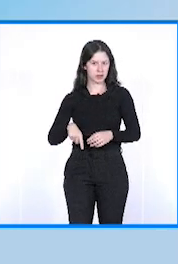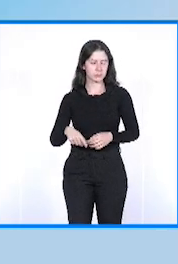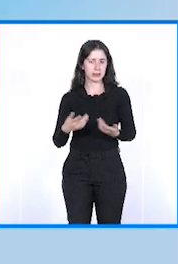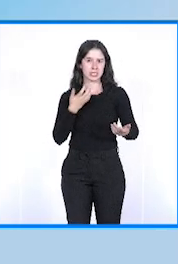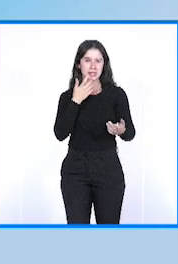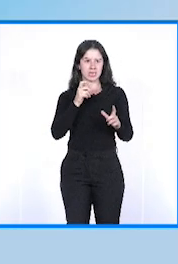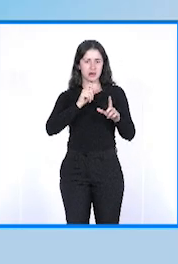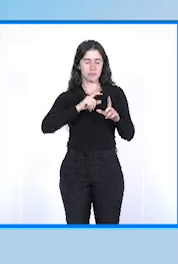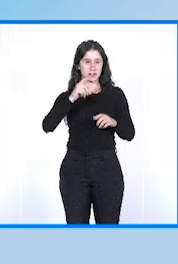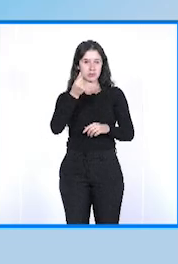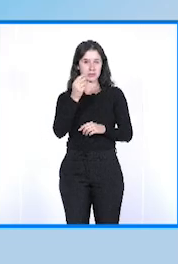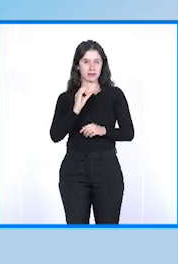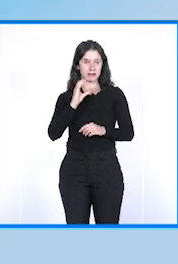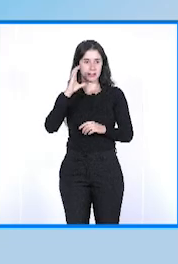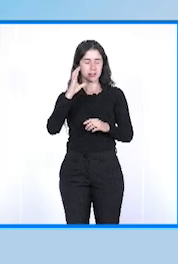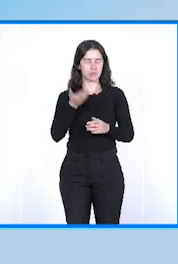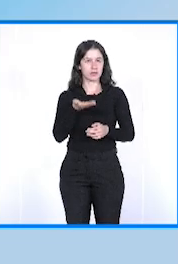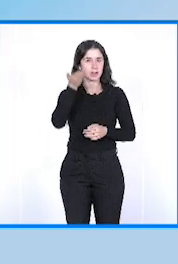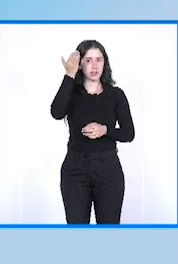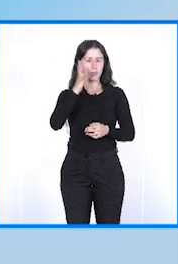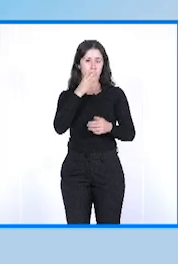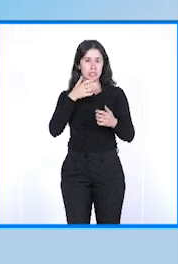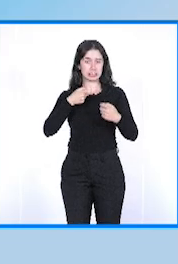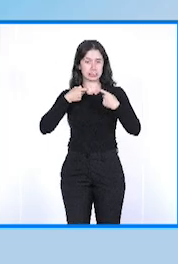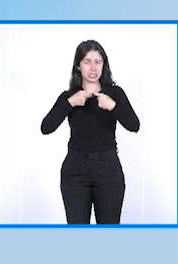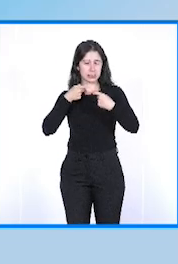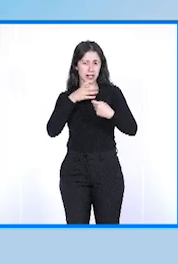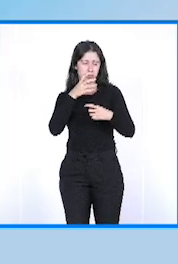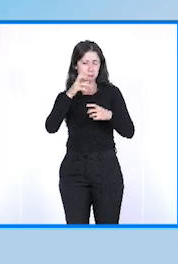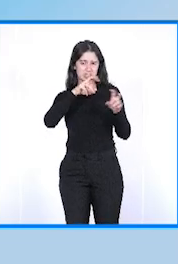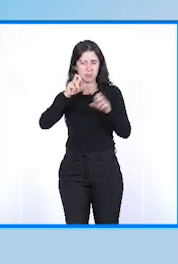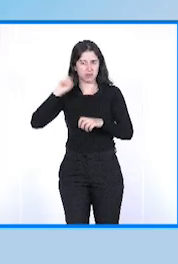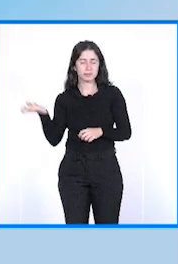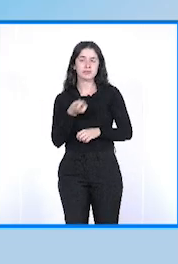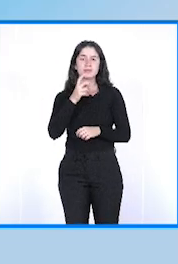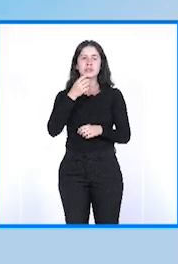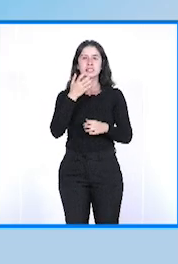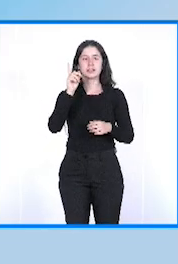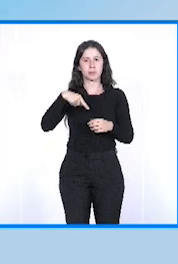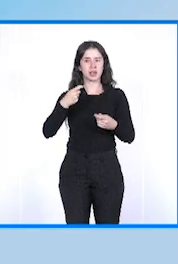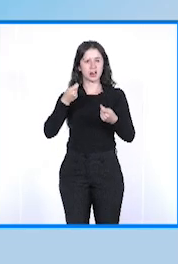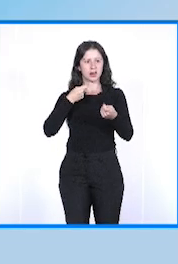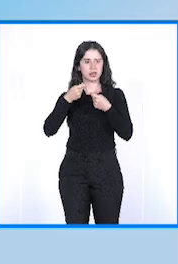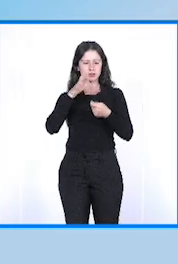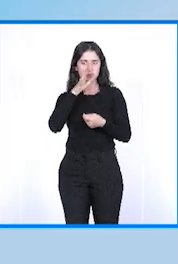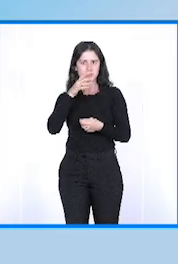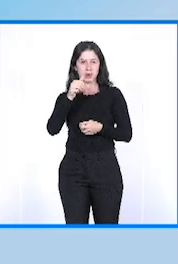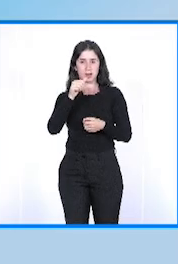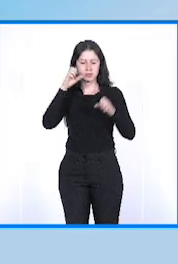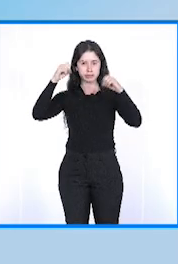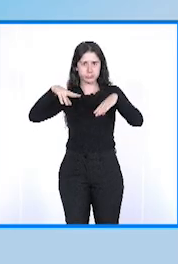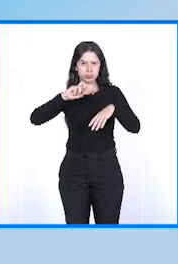por la guerra y bueno por otros motivos se se dispara también los gastos en suministros en muchos casos incluso se llegan